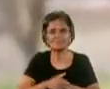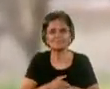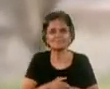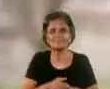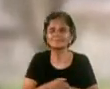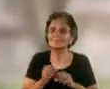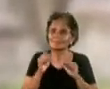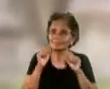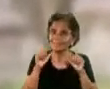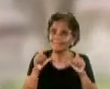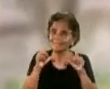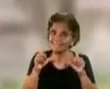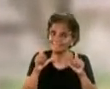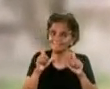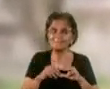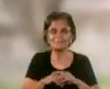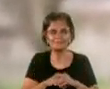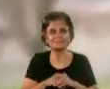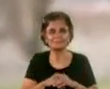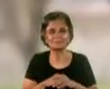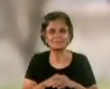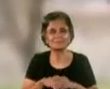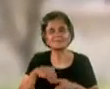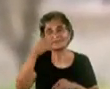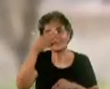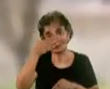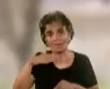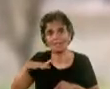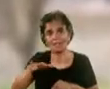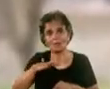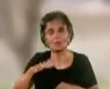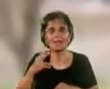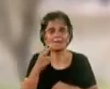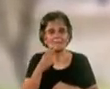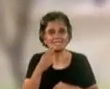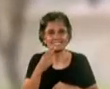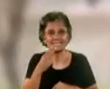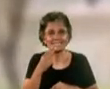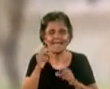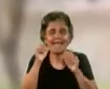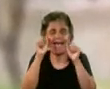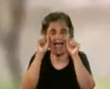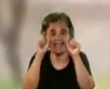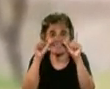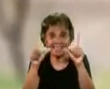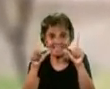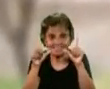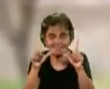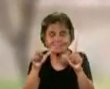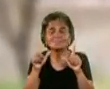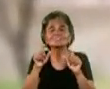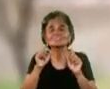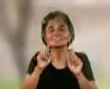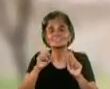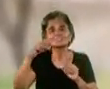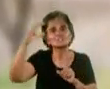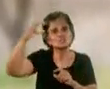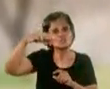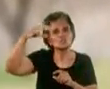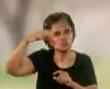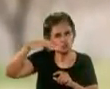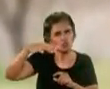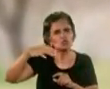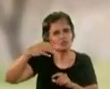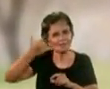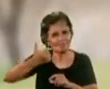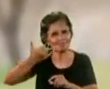a tener en cuenta antes de salir de casa. De ahí nos vamos a ir a Villa Mercedes. Atentos en Mercedes porque vamos a tener probabilidades de lluvia para